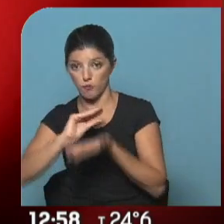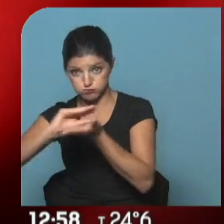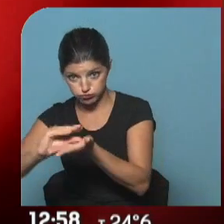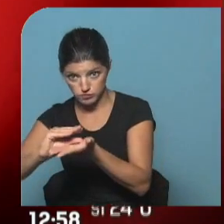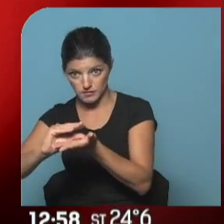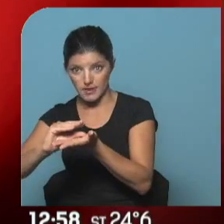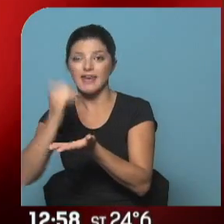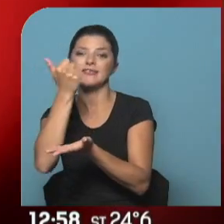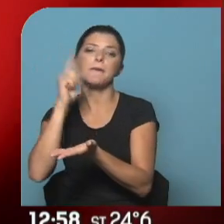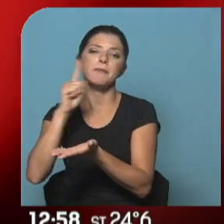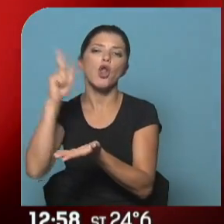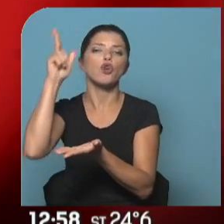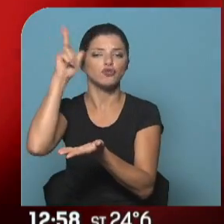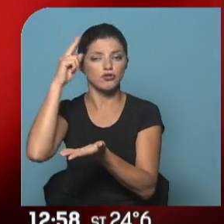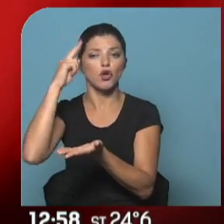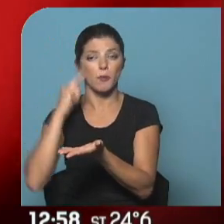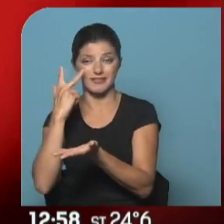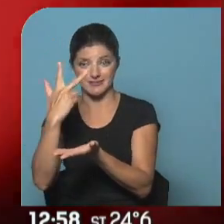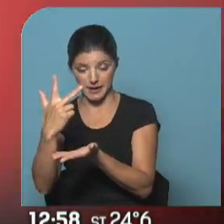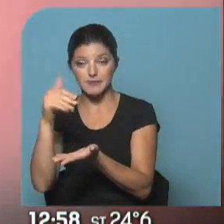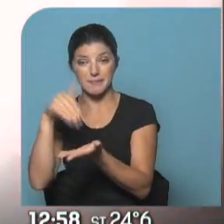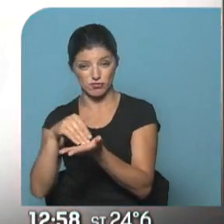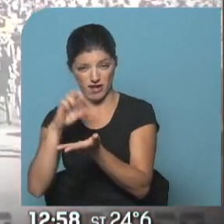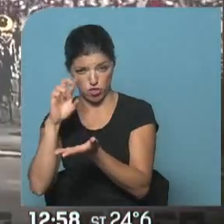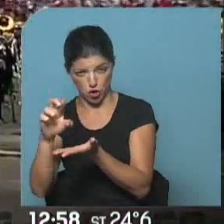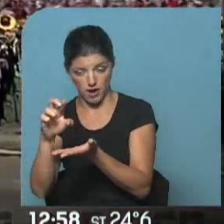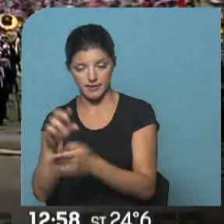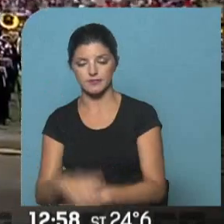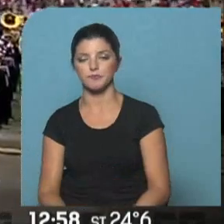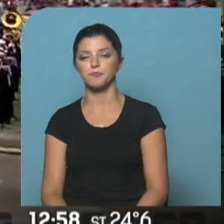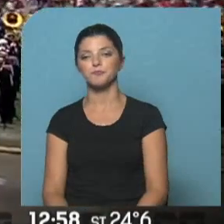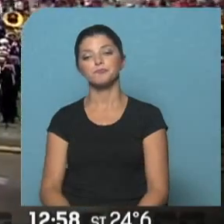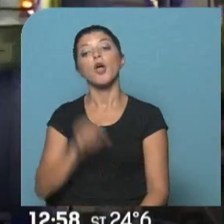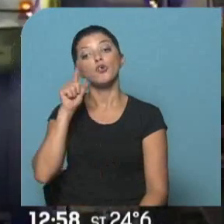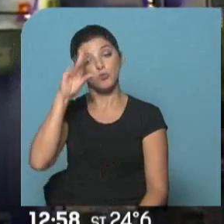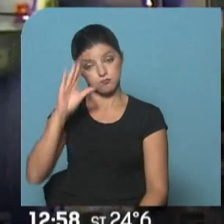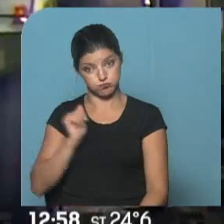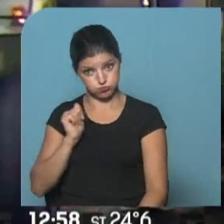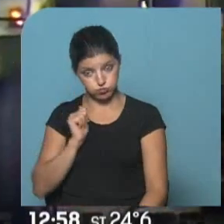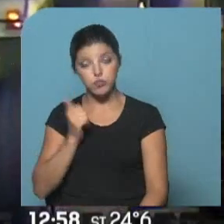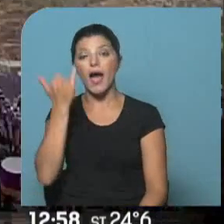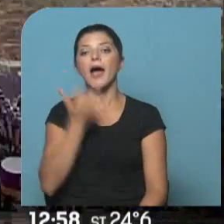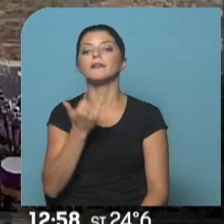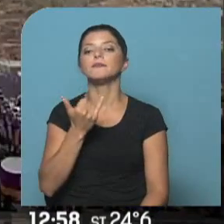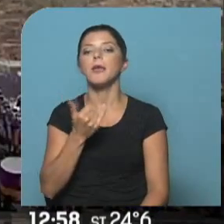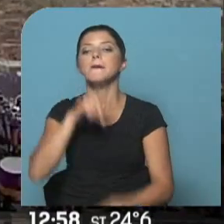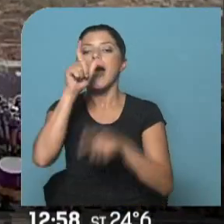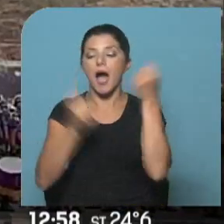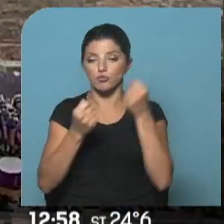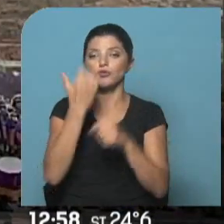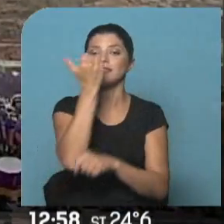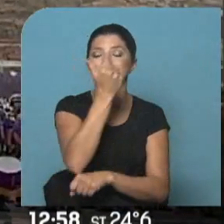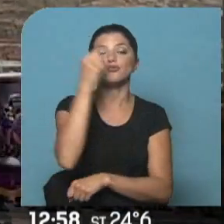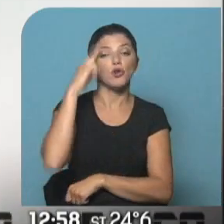Interno, 6.893 millones de dólares. Sus Fuerzas Armadas cuentan con 695 vehículos armados